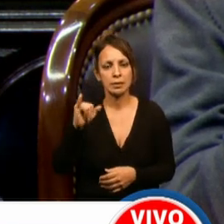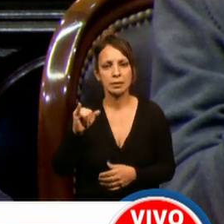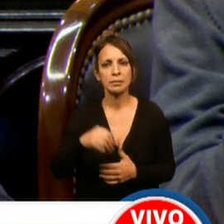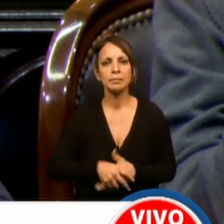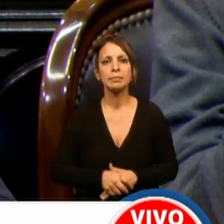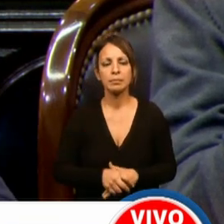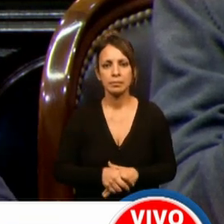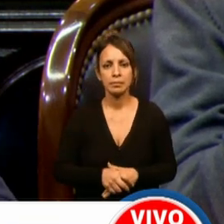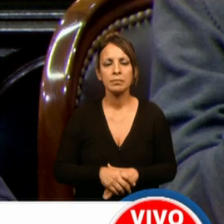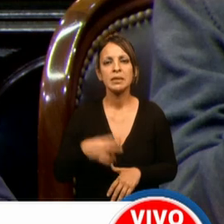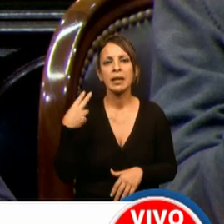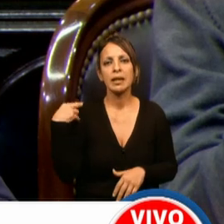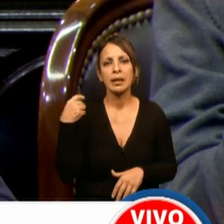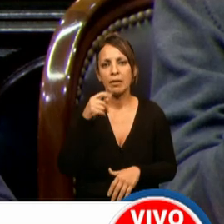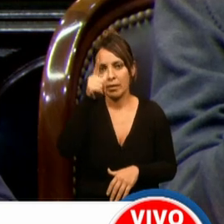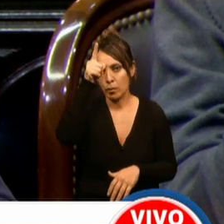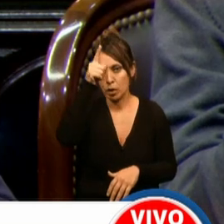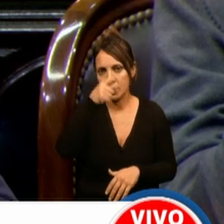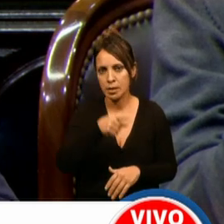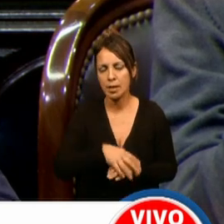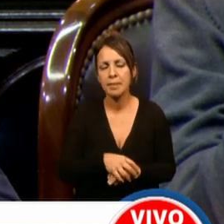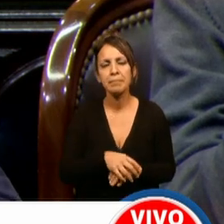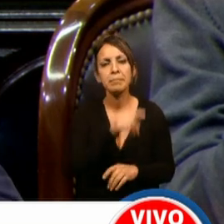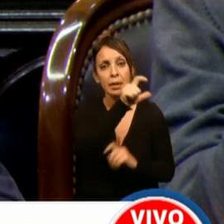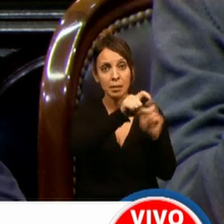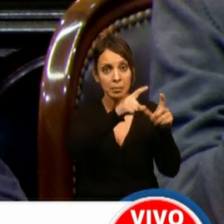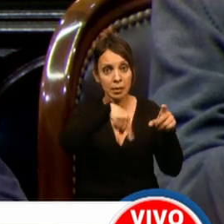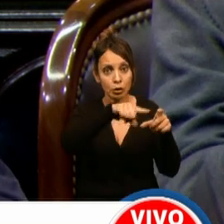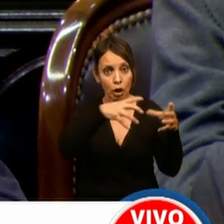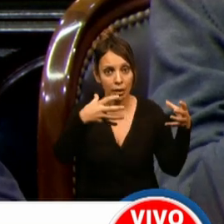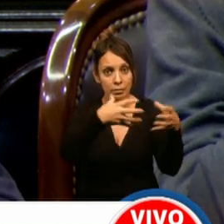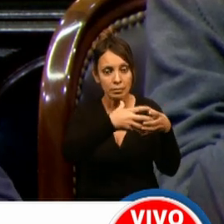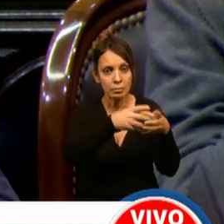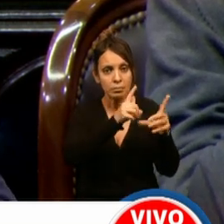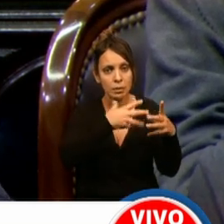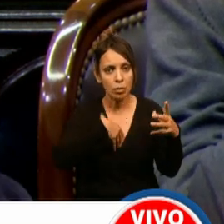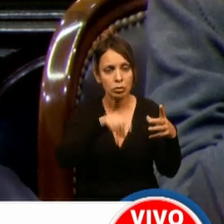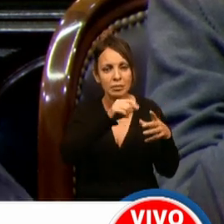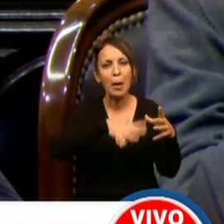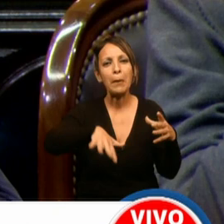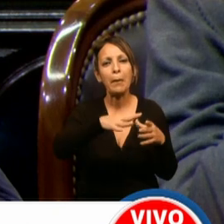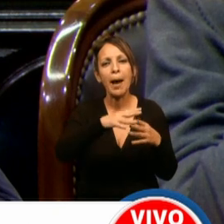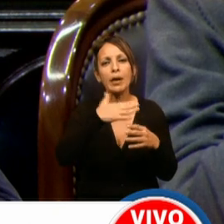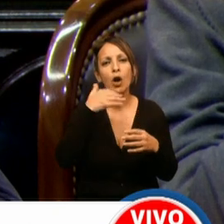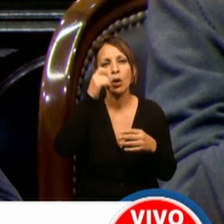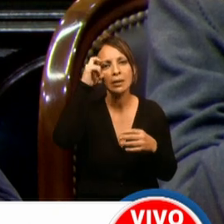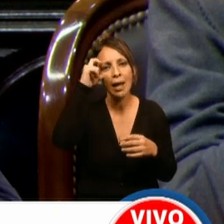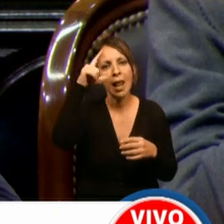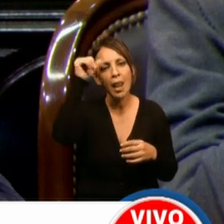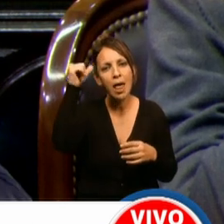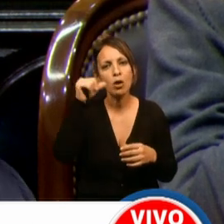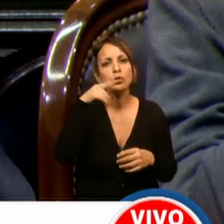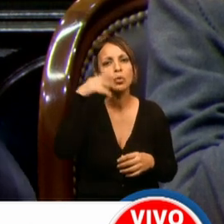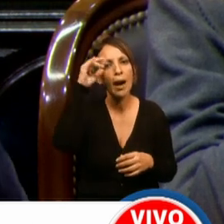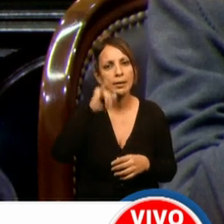pero esos fueron víctimas esos patriotas que murieron en josé león suárez fueron víctimas del